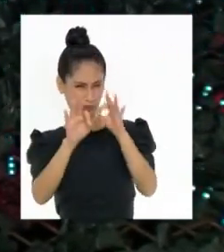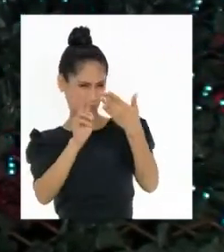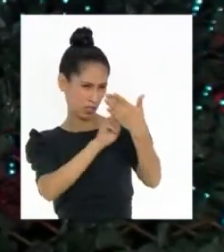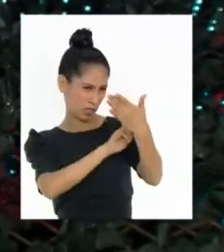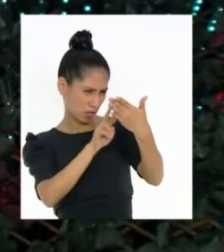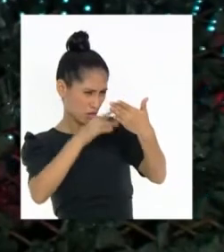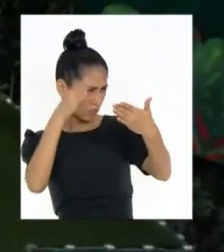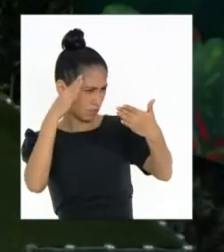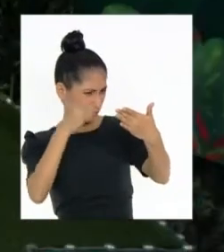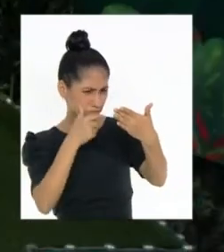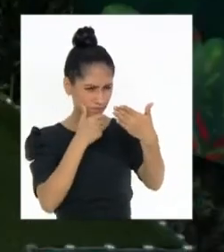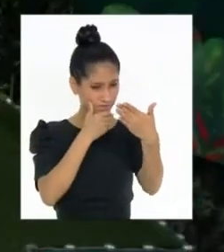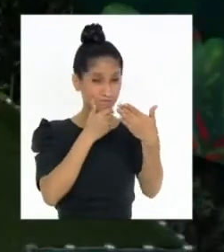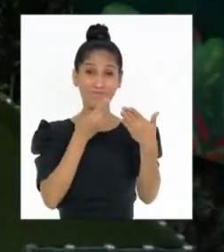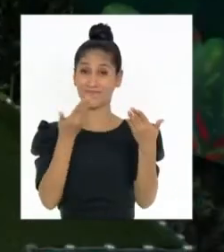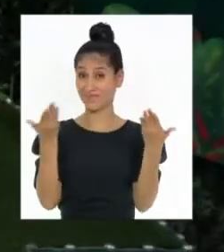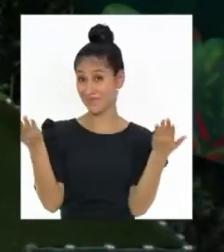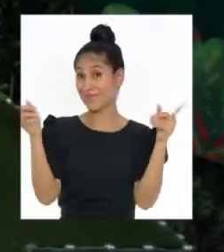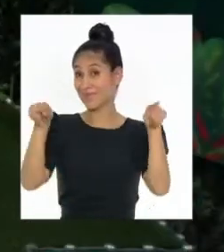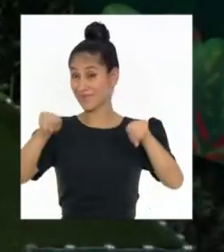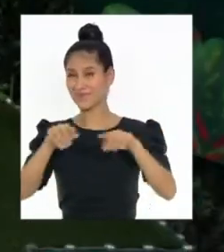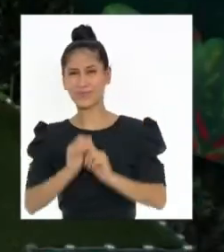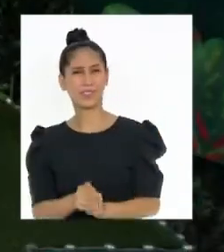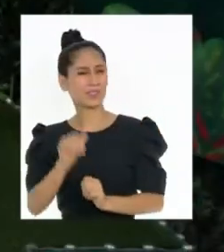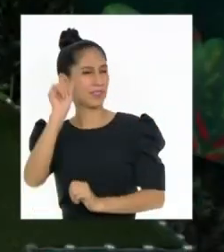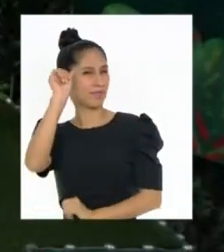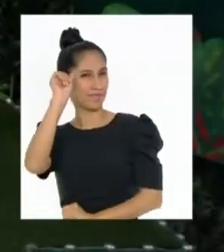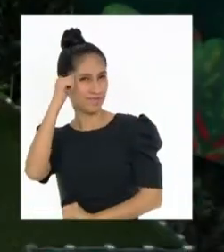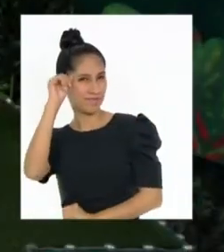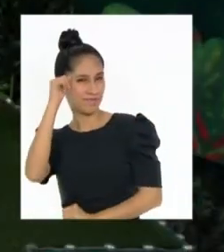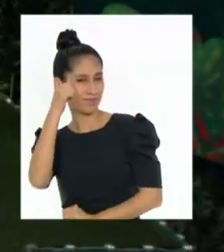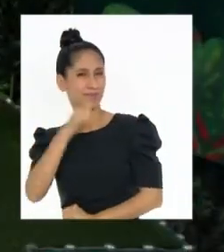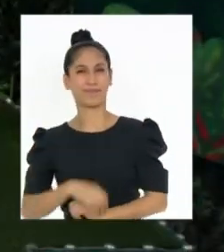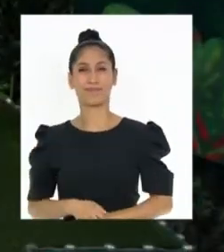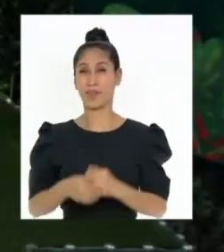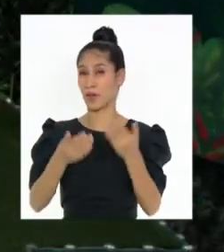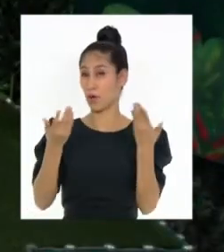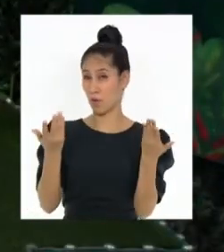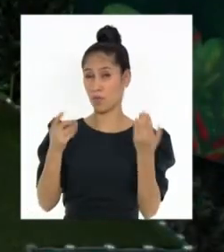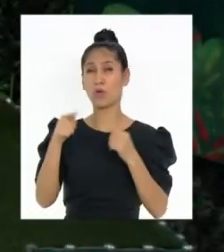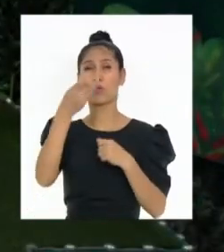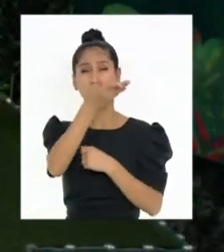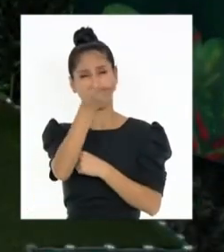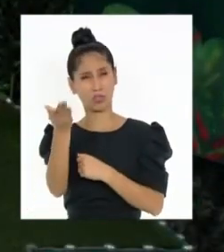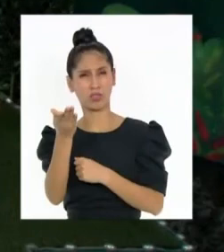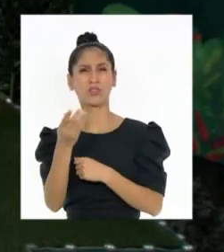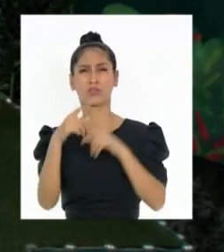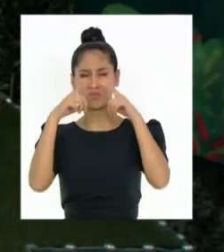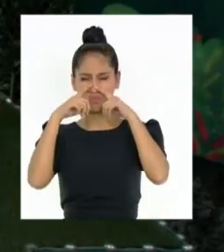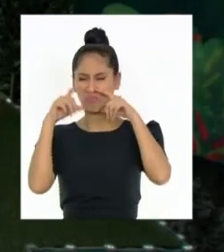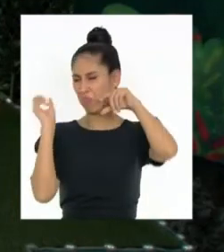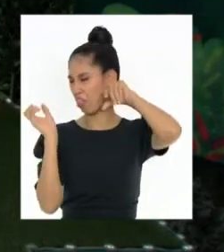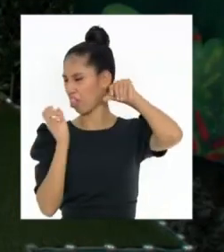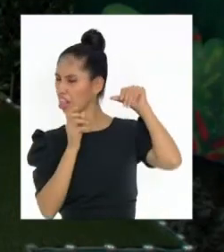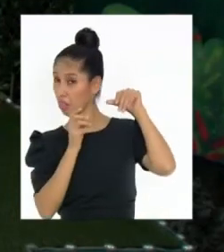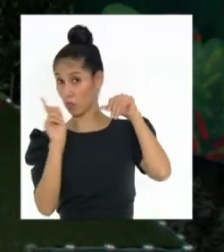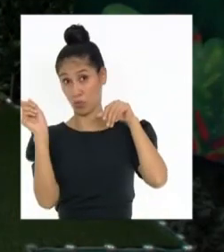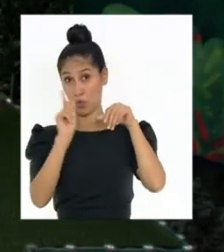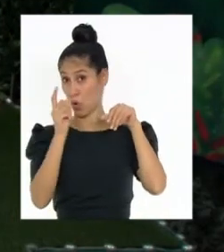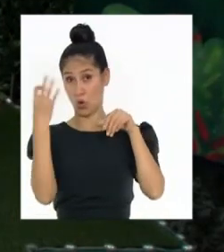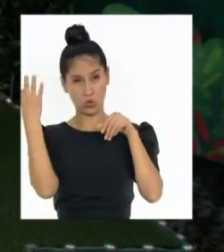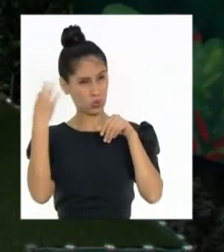de la comunidad. Ah, y recuerden, no debemos bajar la guardia. Siempre que salgan,